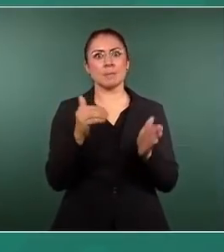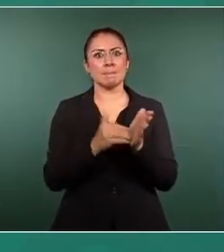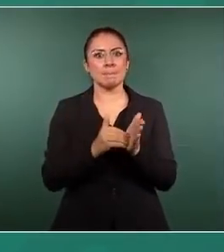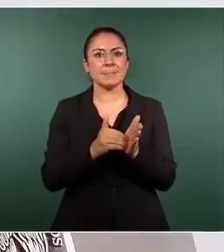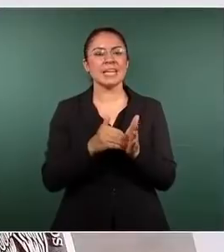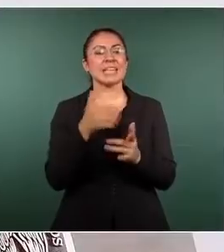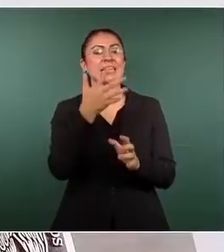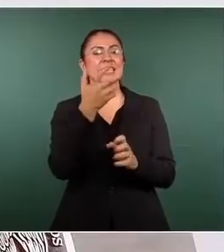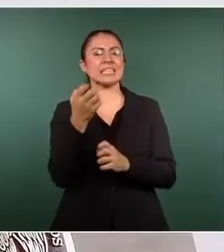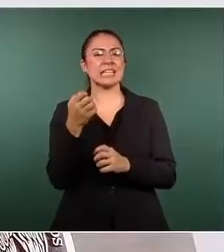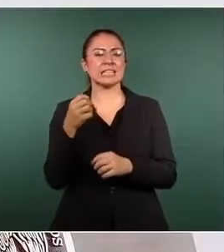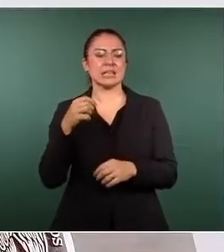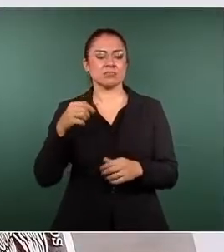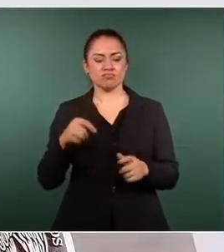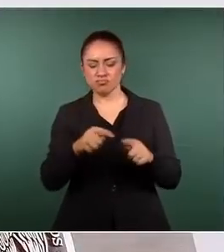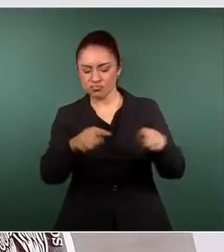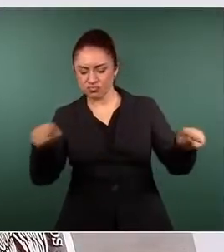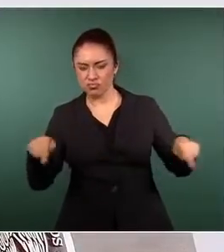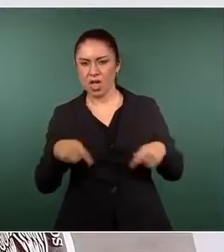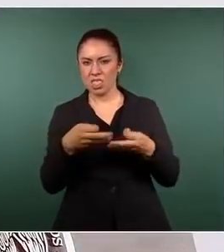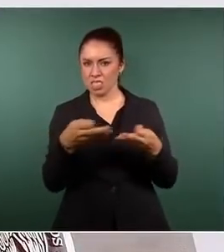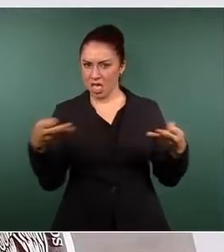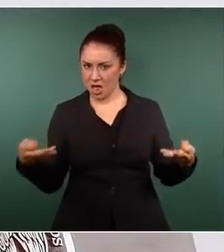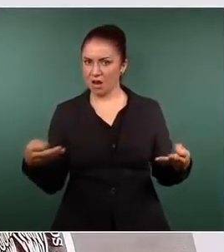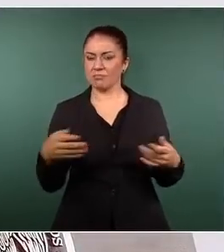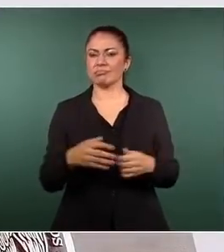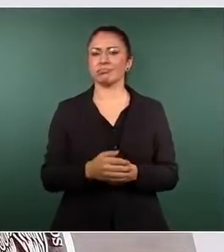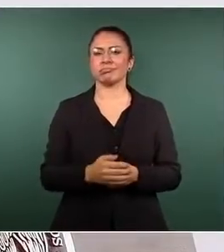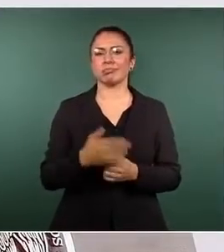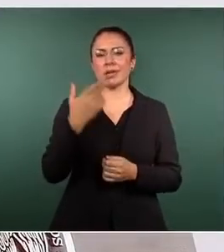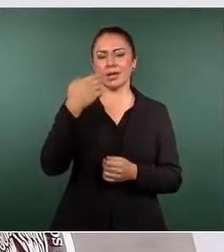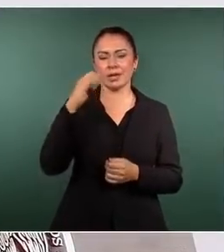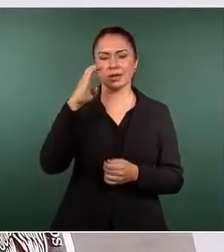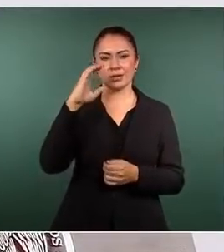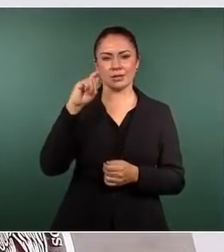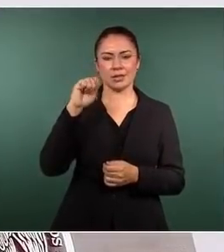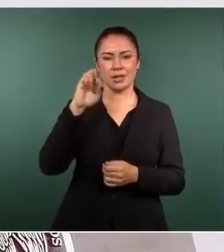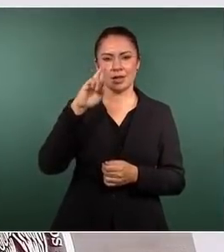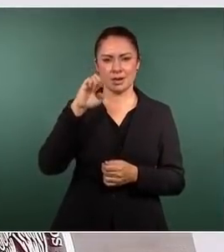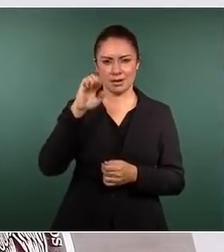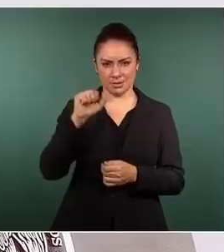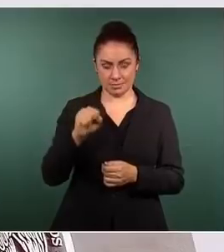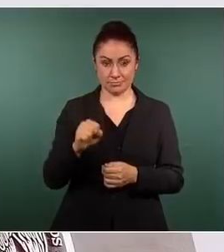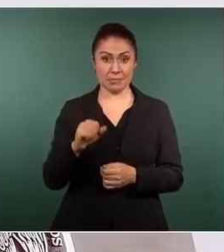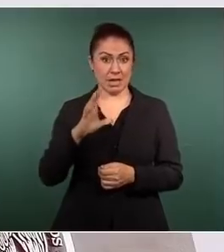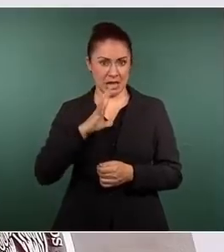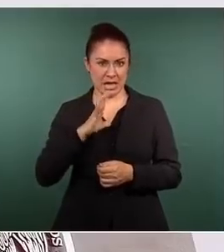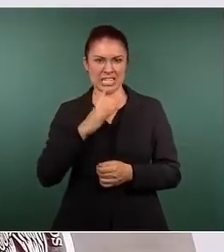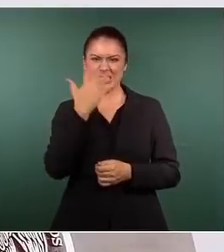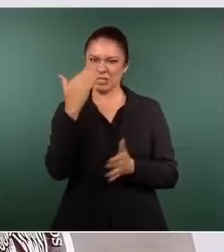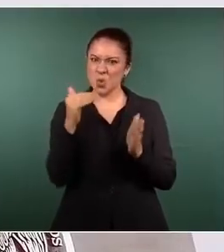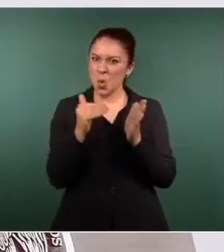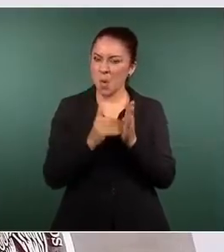este año con 5000 empleos permanentes